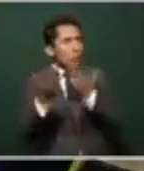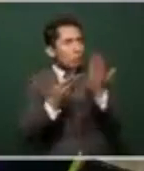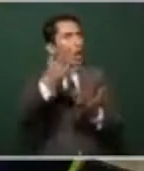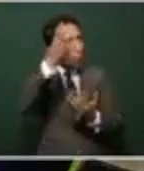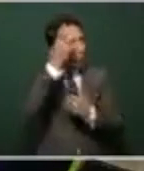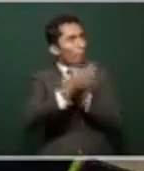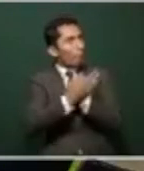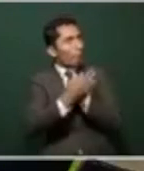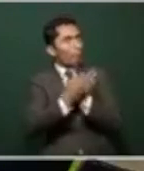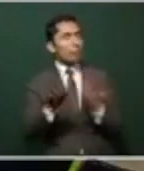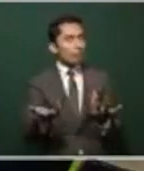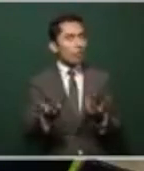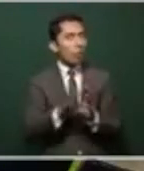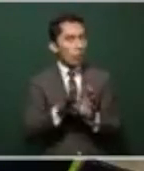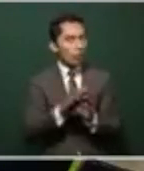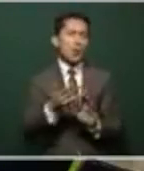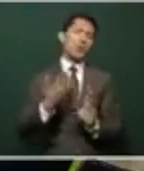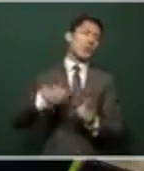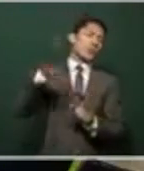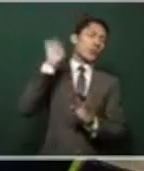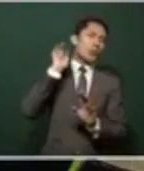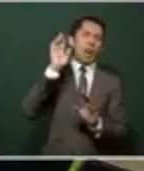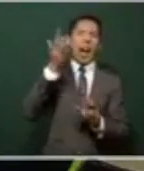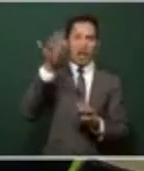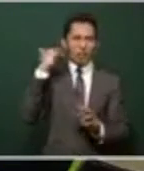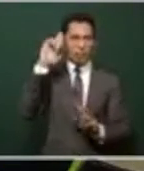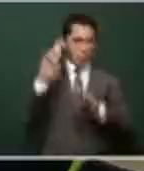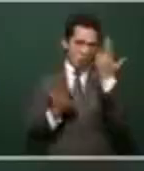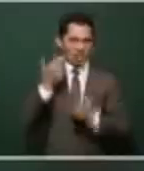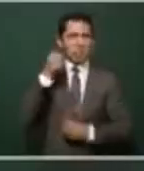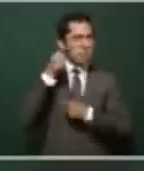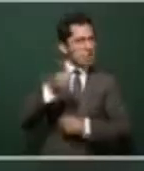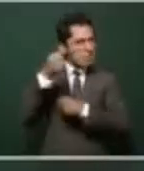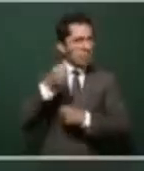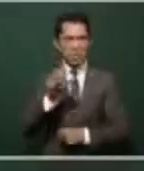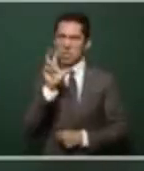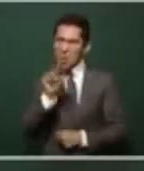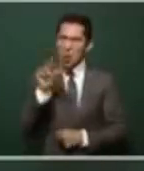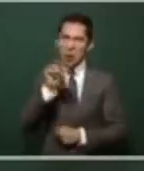Hubo manifestaciones de los conservadores.